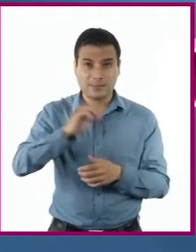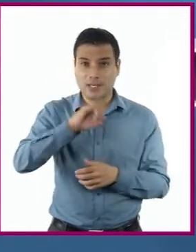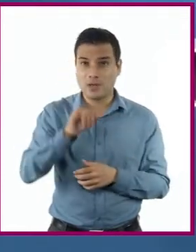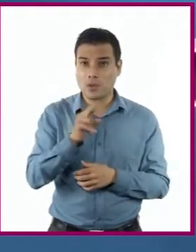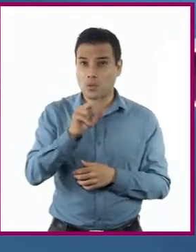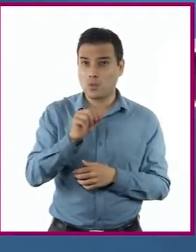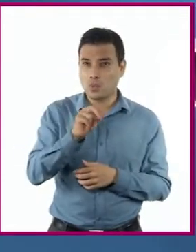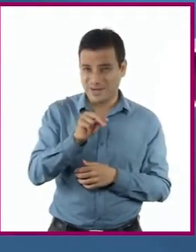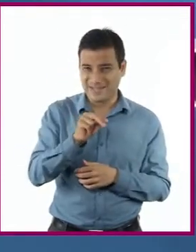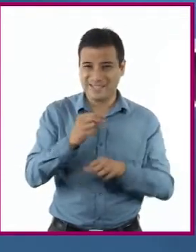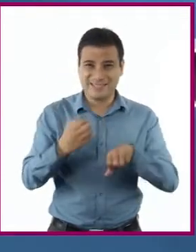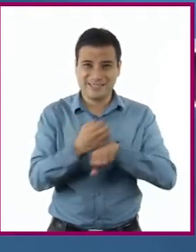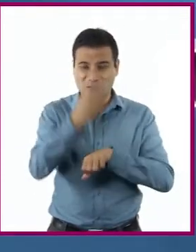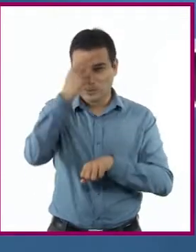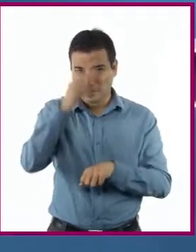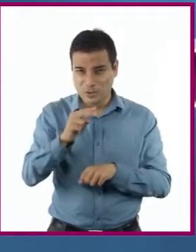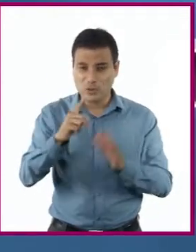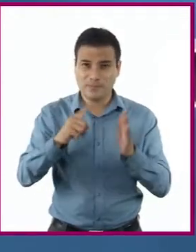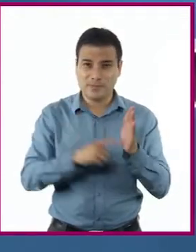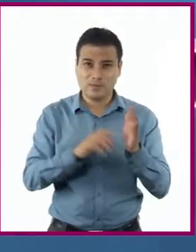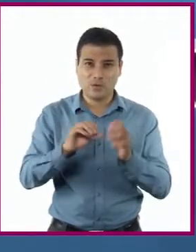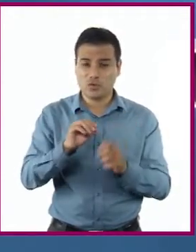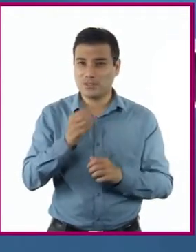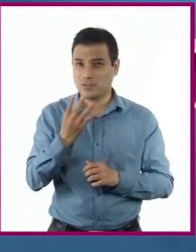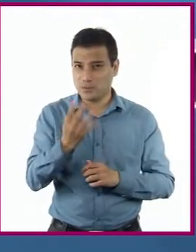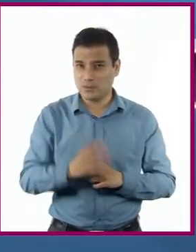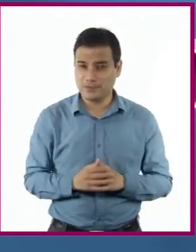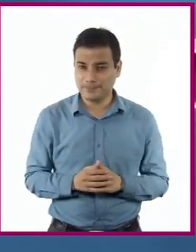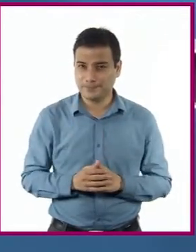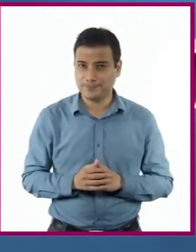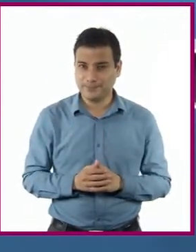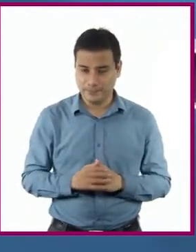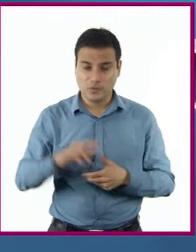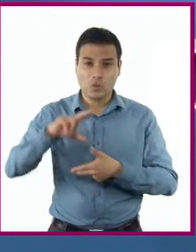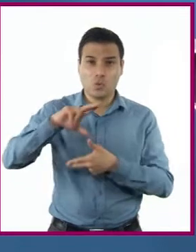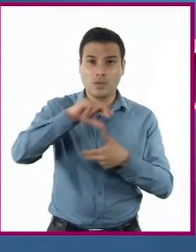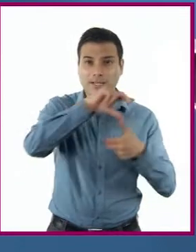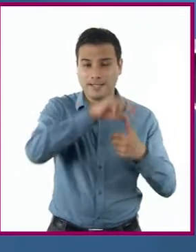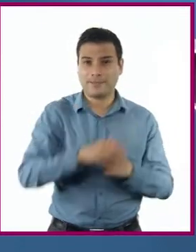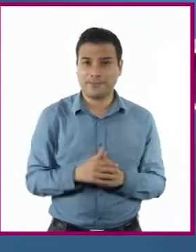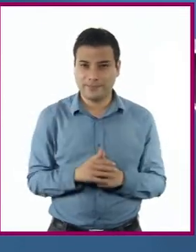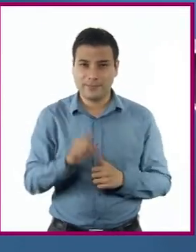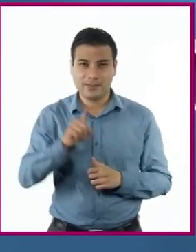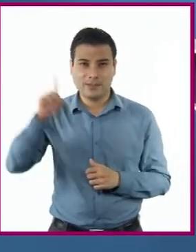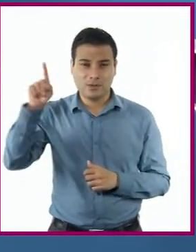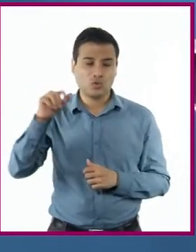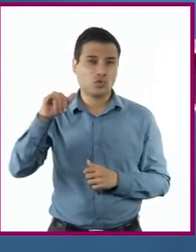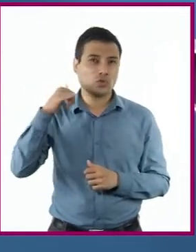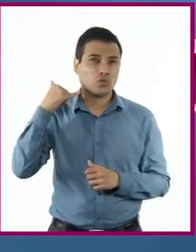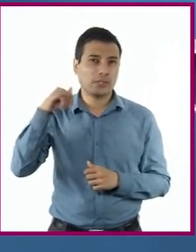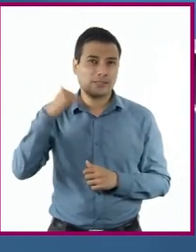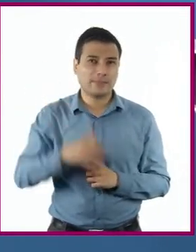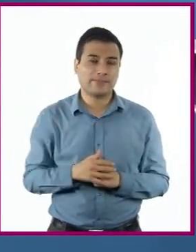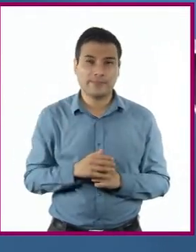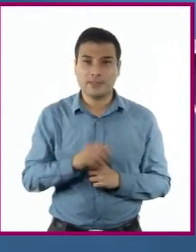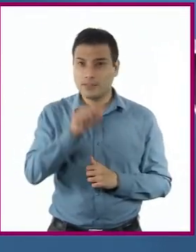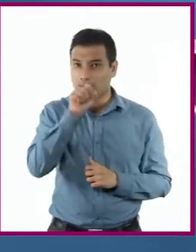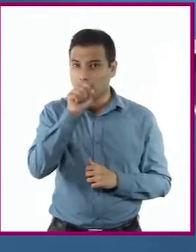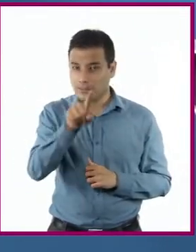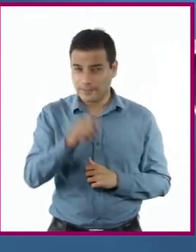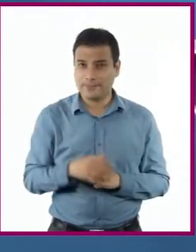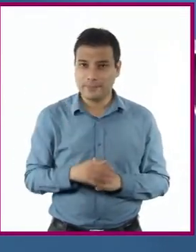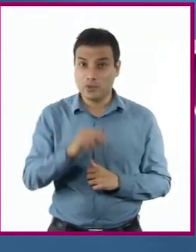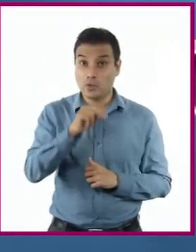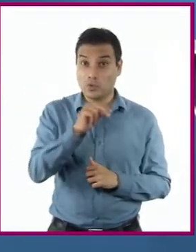Ixhuatepec, Estado de México, en 1984, el huracán Gilberto en la península de Yucatán y su impacto en Nuevo